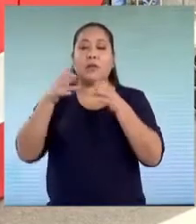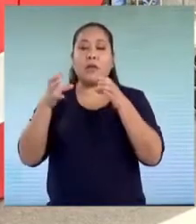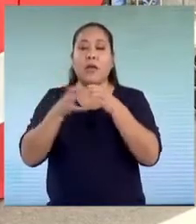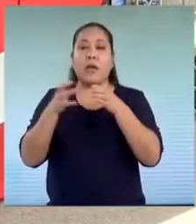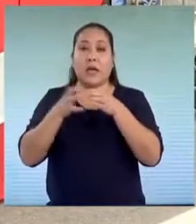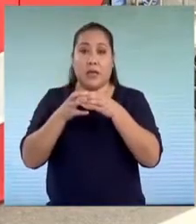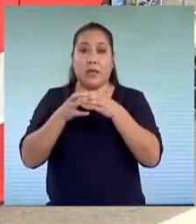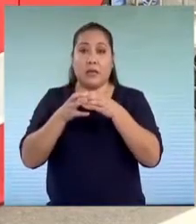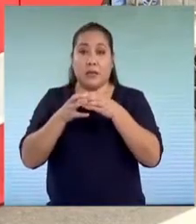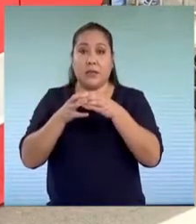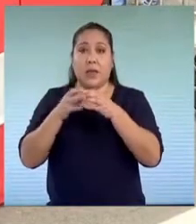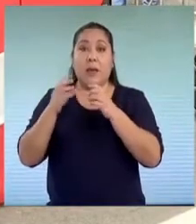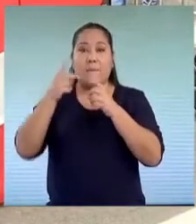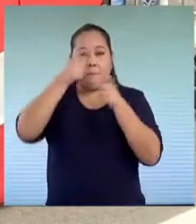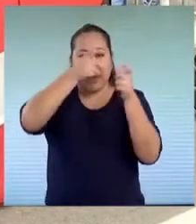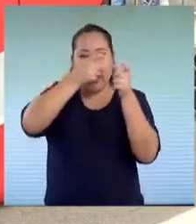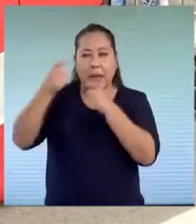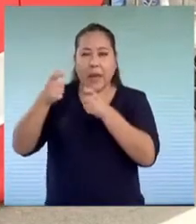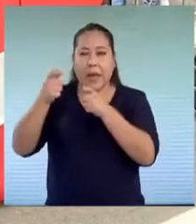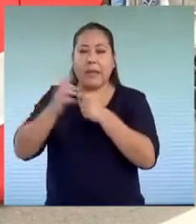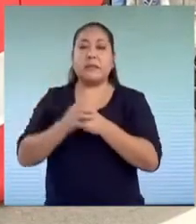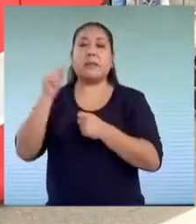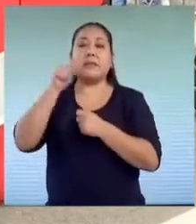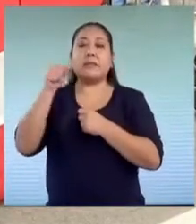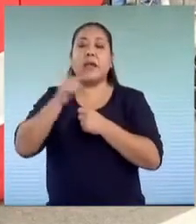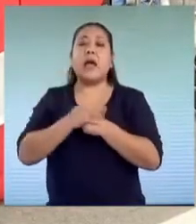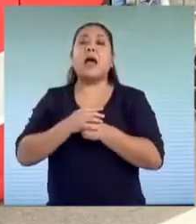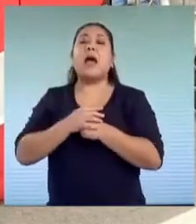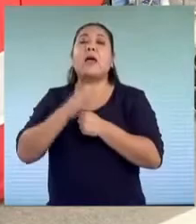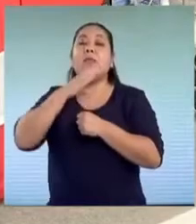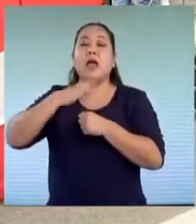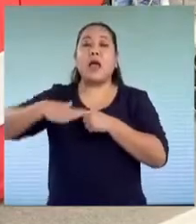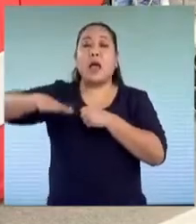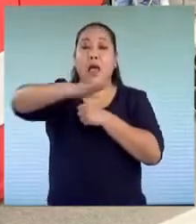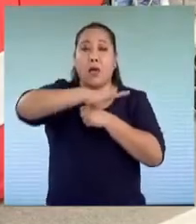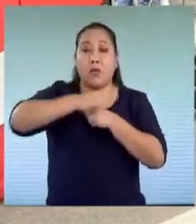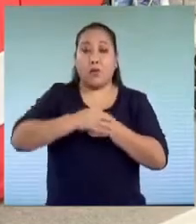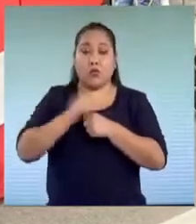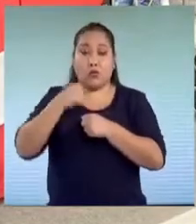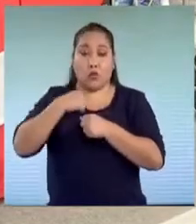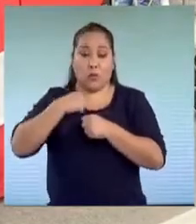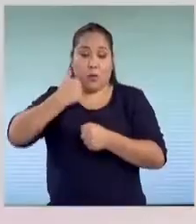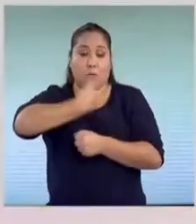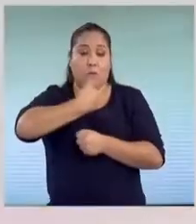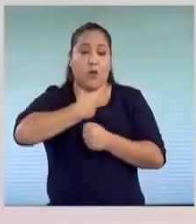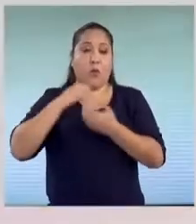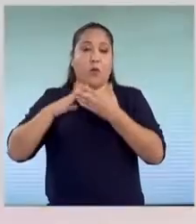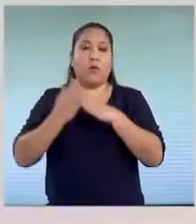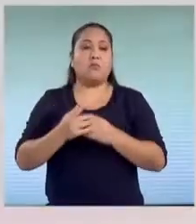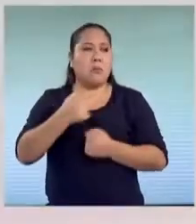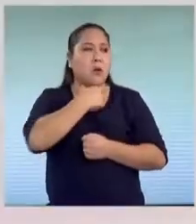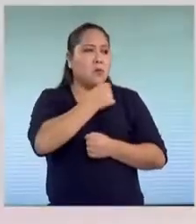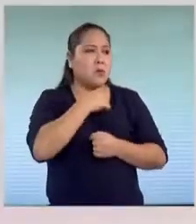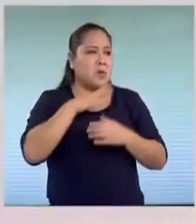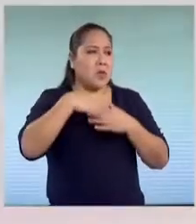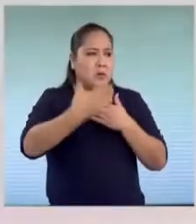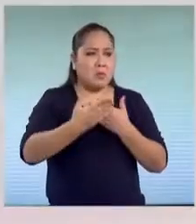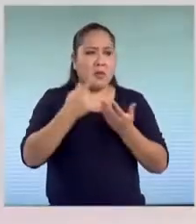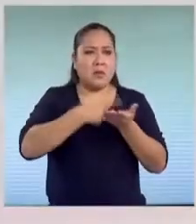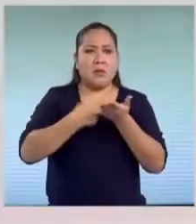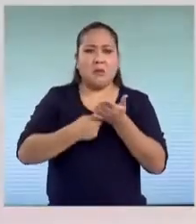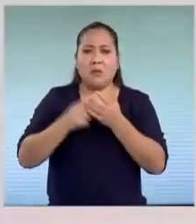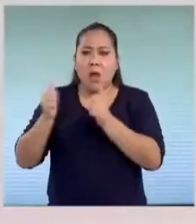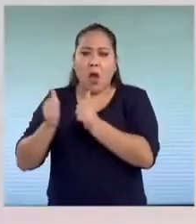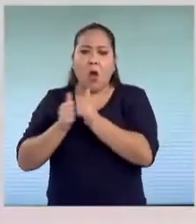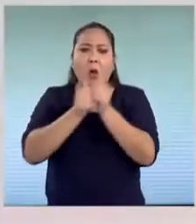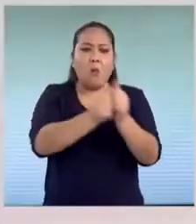propia comunidad, soy impulsor de las rondas y me gustaría que después del debate me acompañe a la